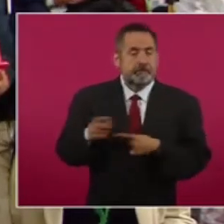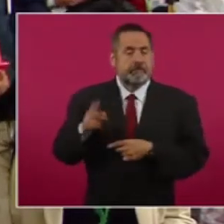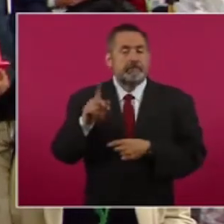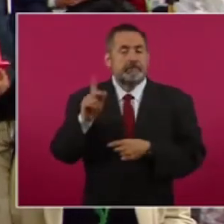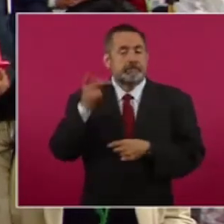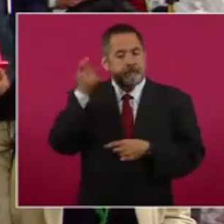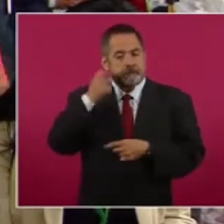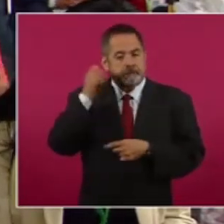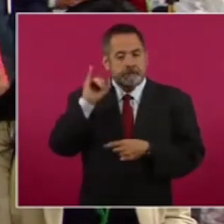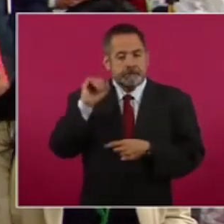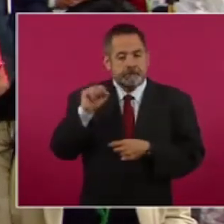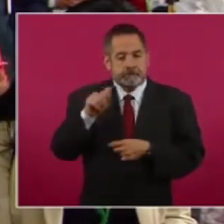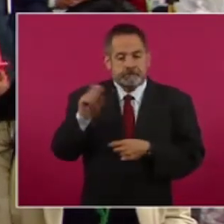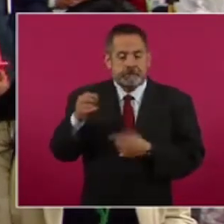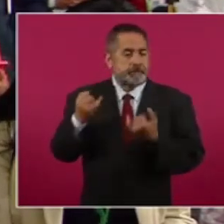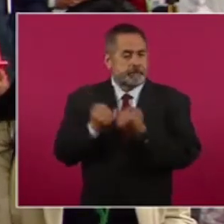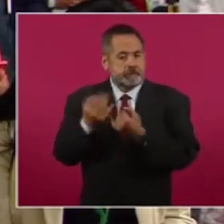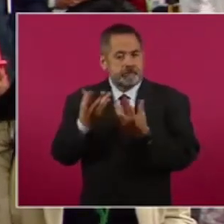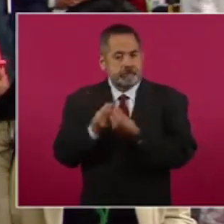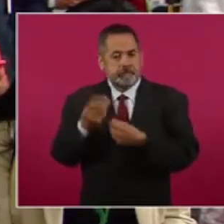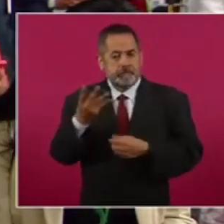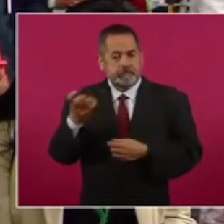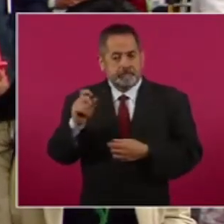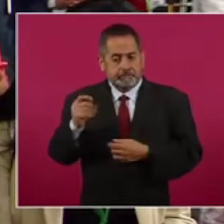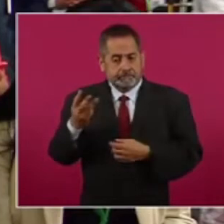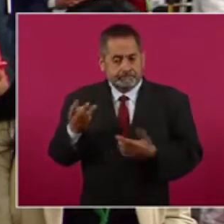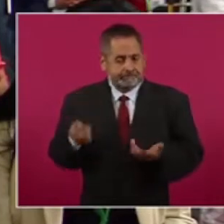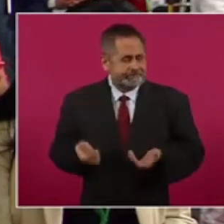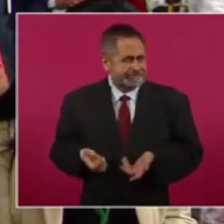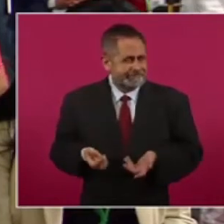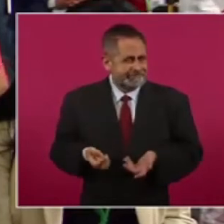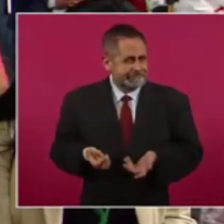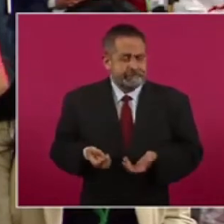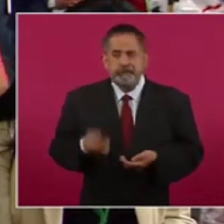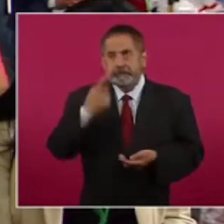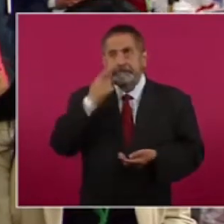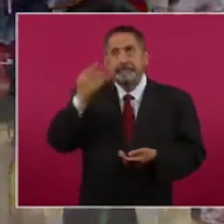similar. Y también llama mucho la atención porque el 23 de diciembre de